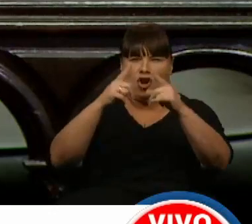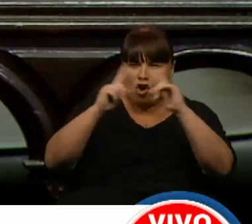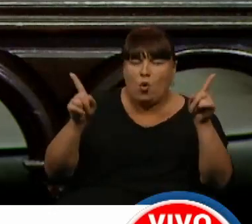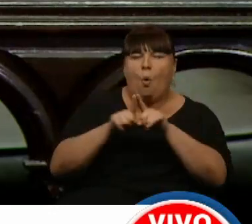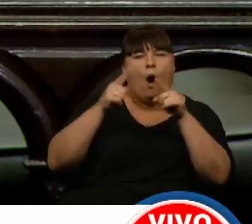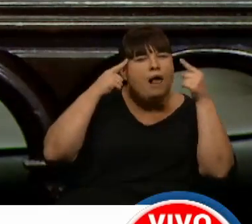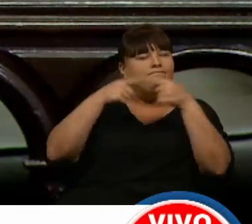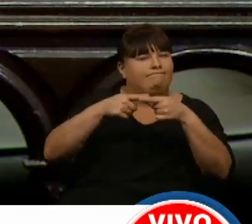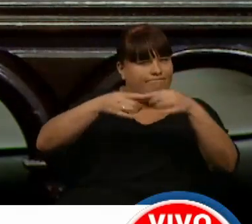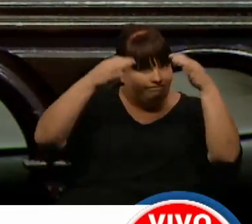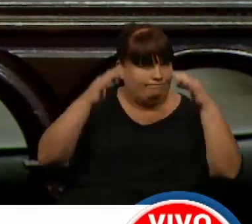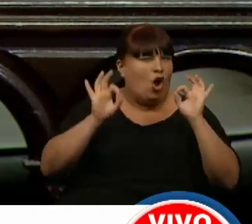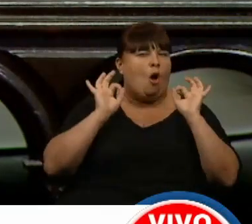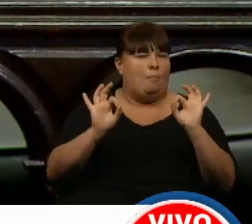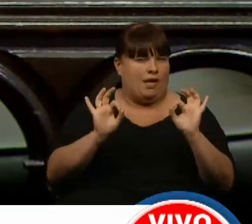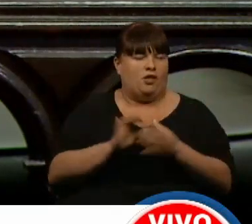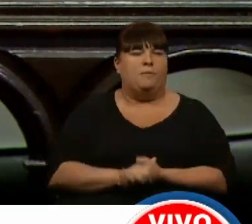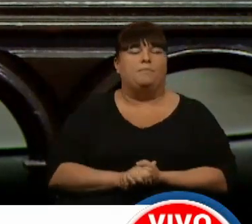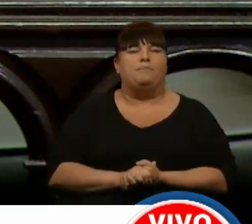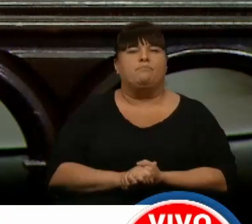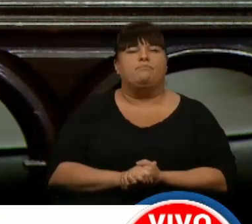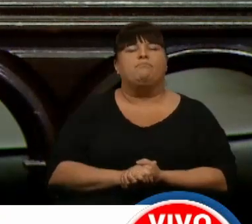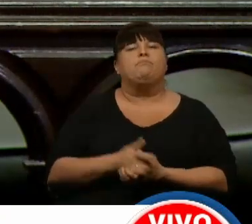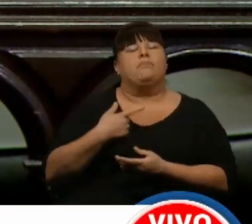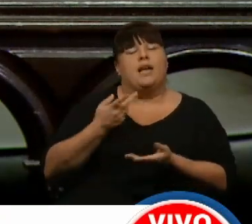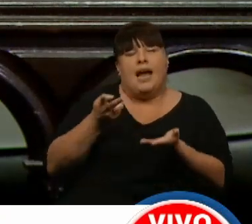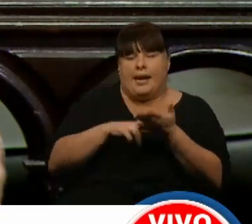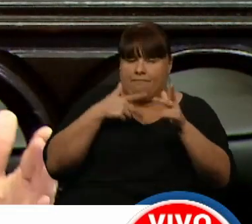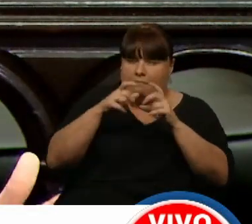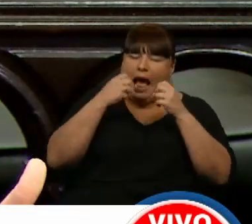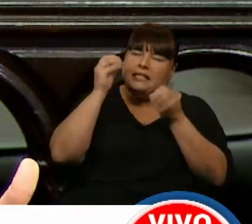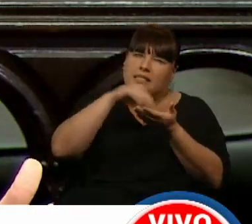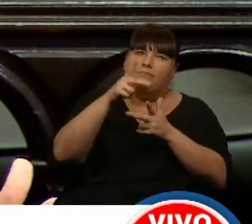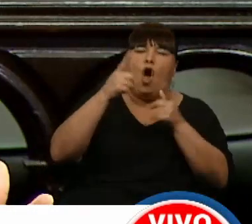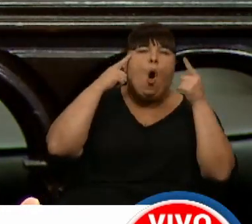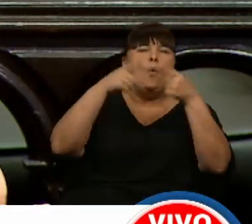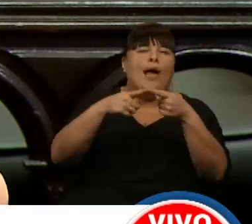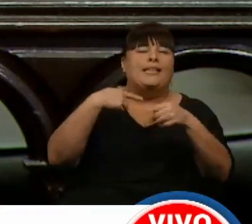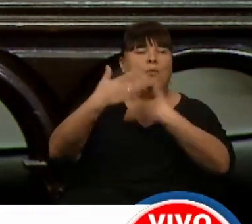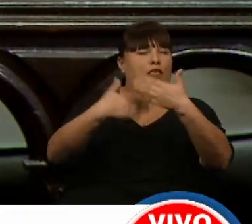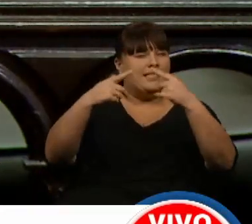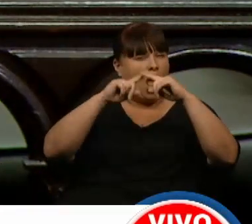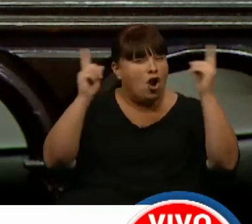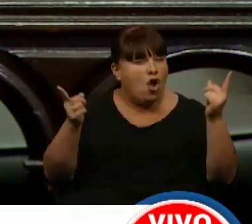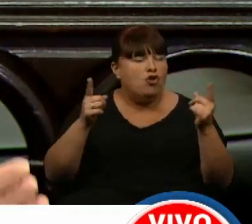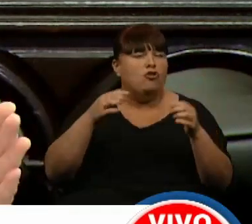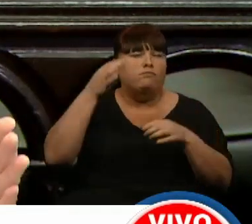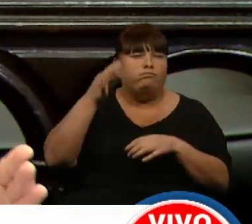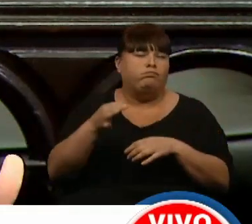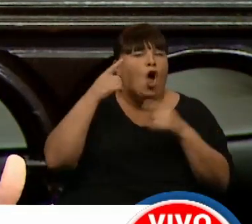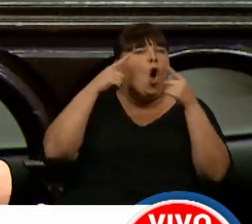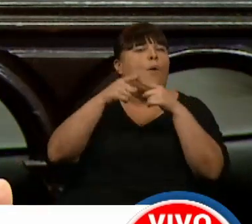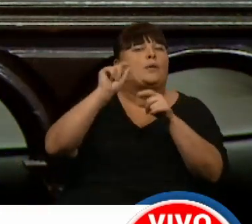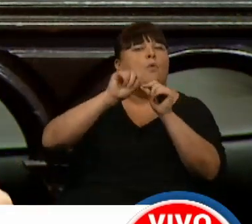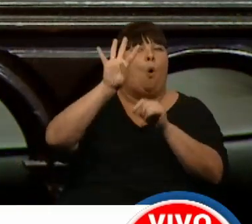como una visión verdaderamente integral. Refuerzo diciendo que los objetivos de desarrollo sostenible, en particular el